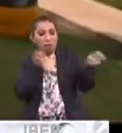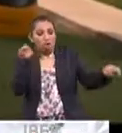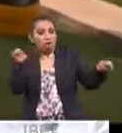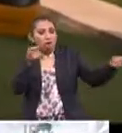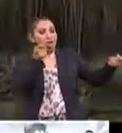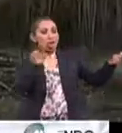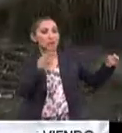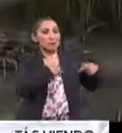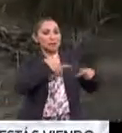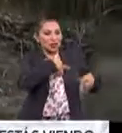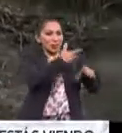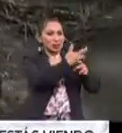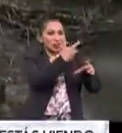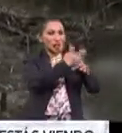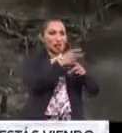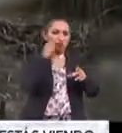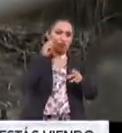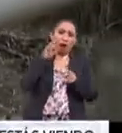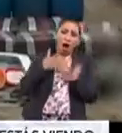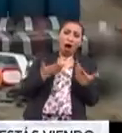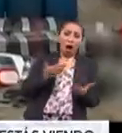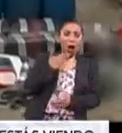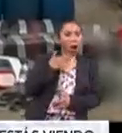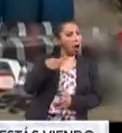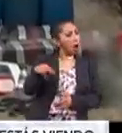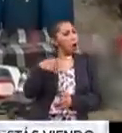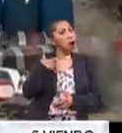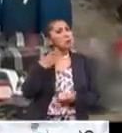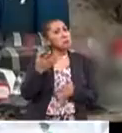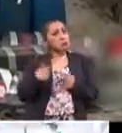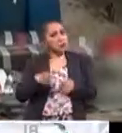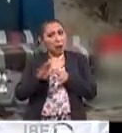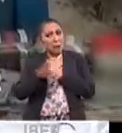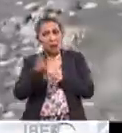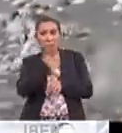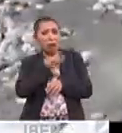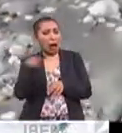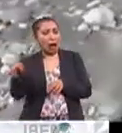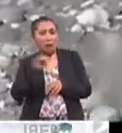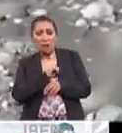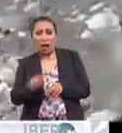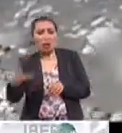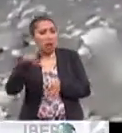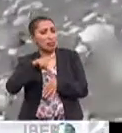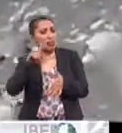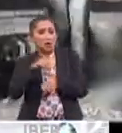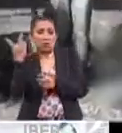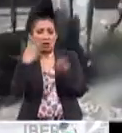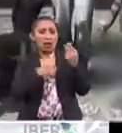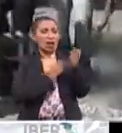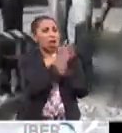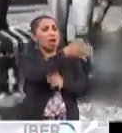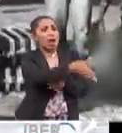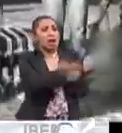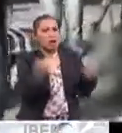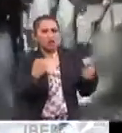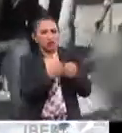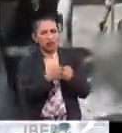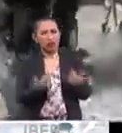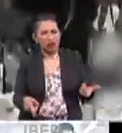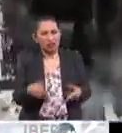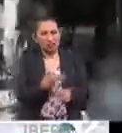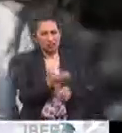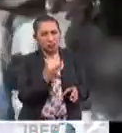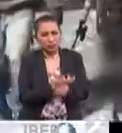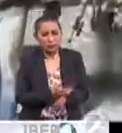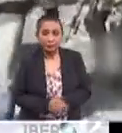manipular la percepción de los americanos acerca de pues estos migrantes y de los latinoamericanos que pues cruzan la frontera hacia